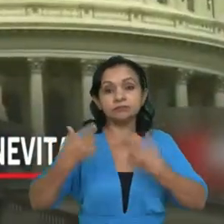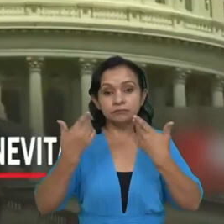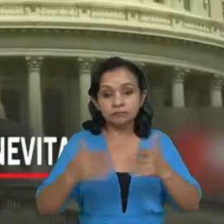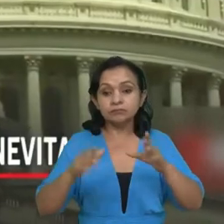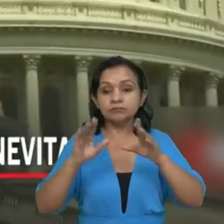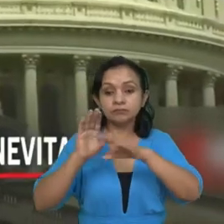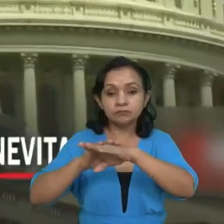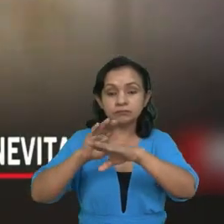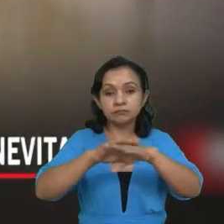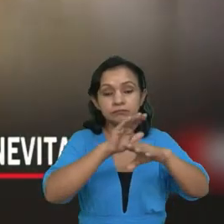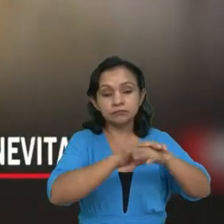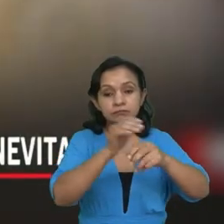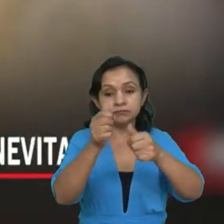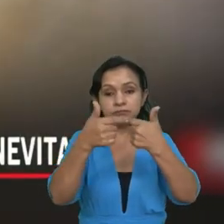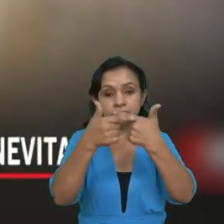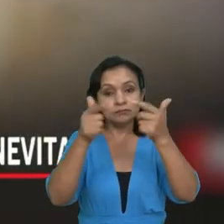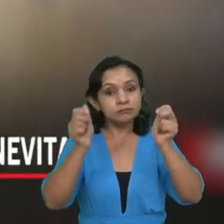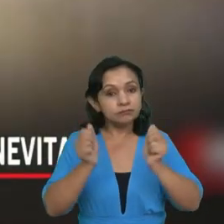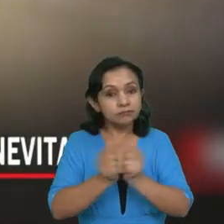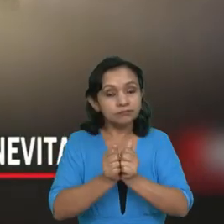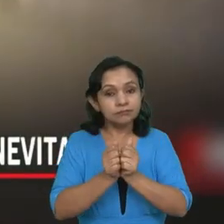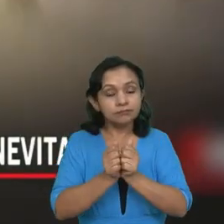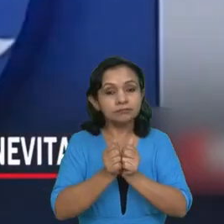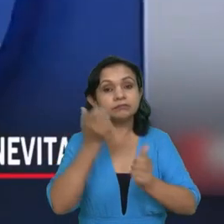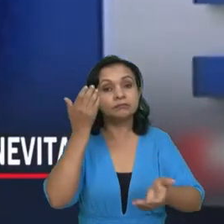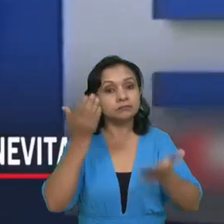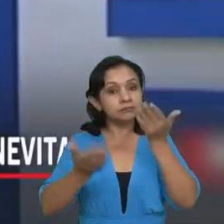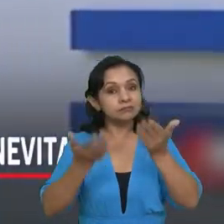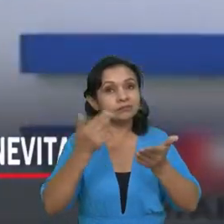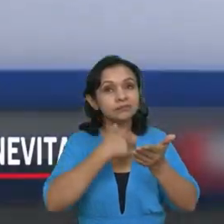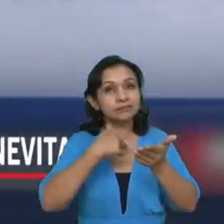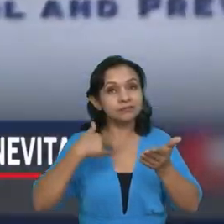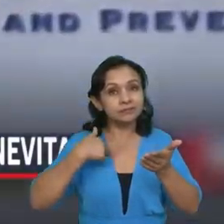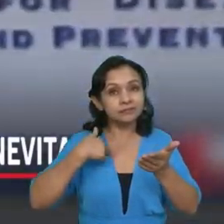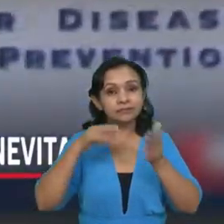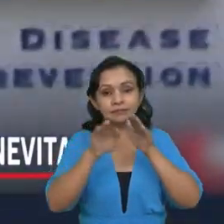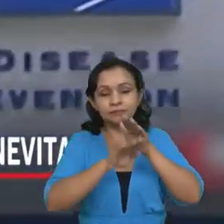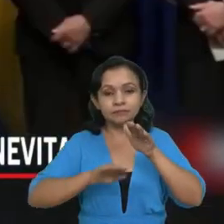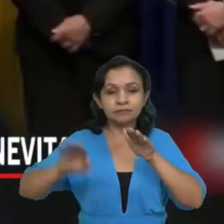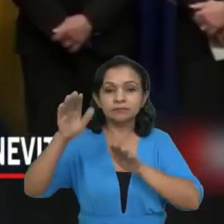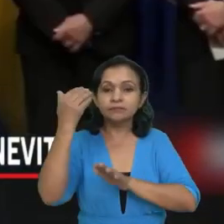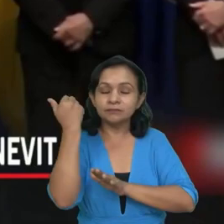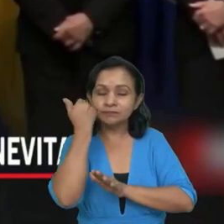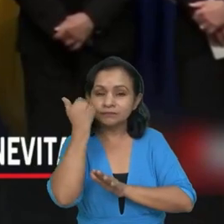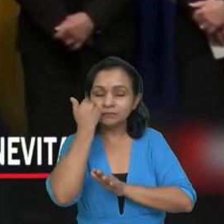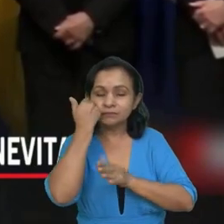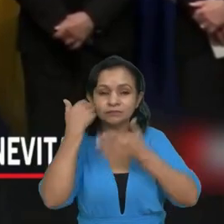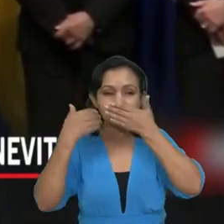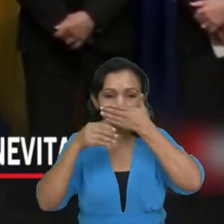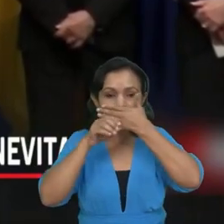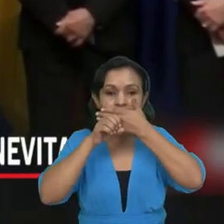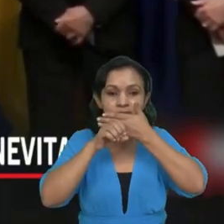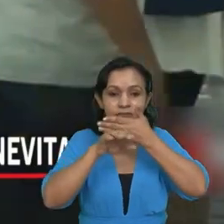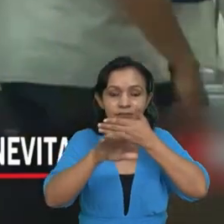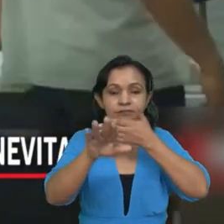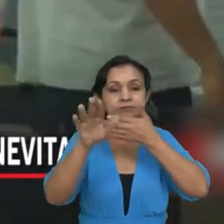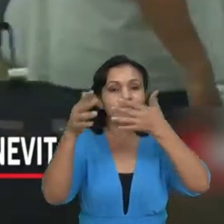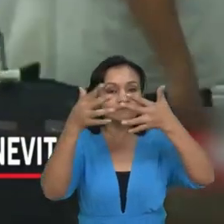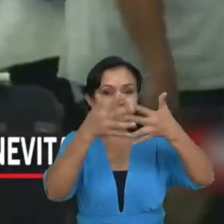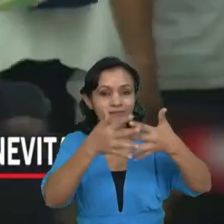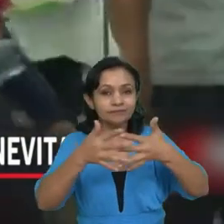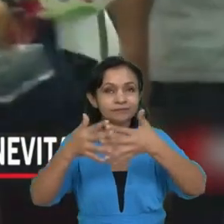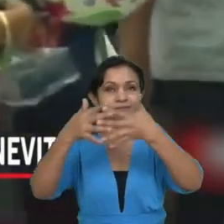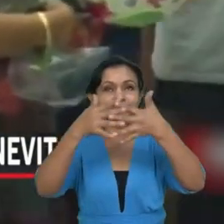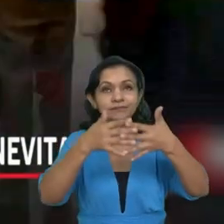a un subcomité del senado que probablemente habrán más casos de infección por corona virus en eeuu